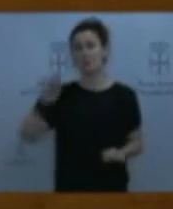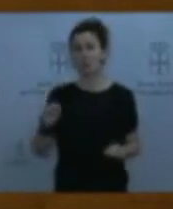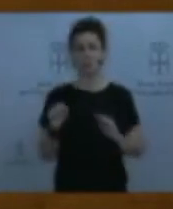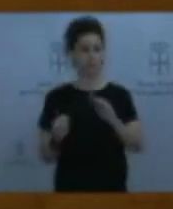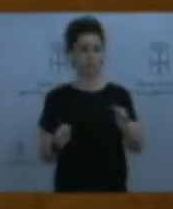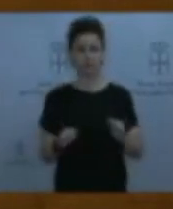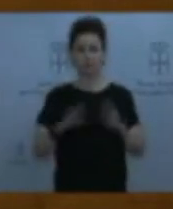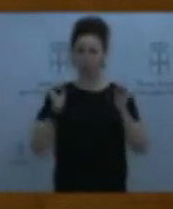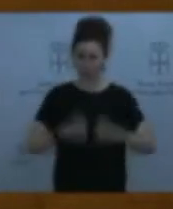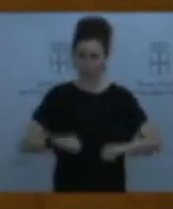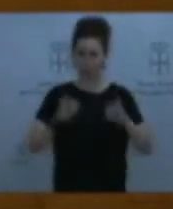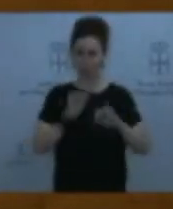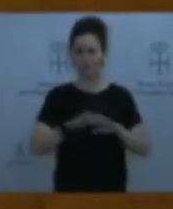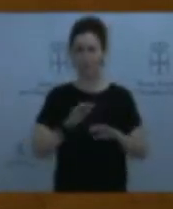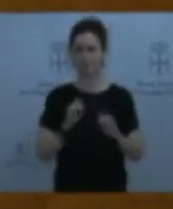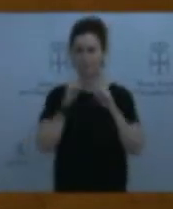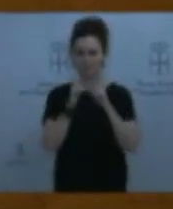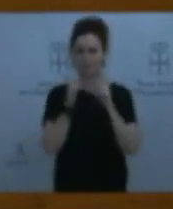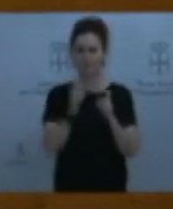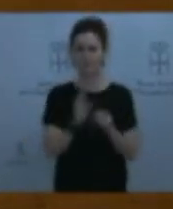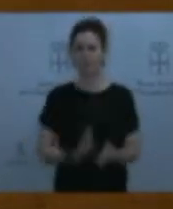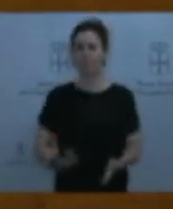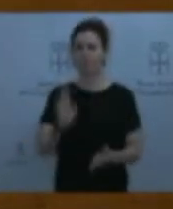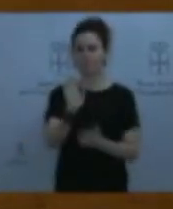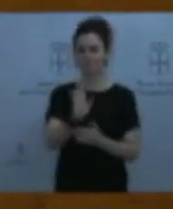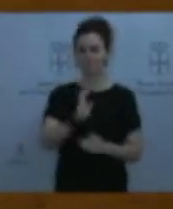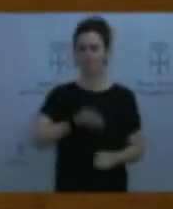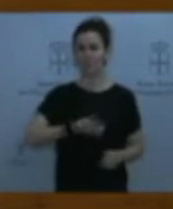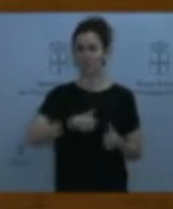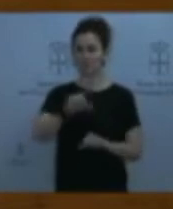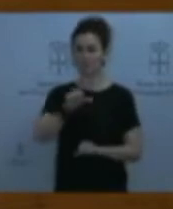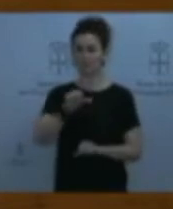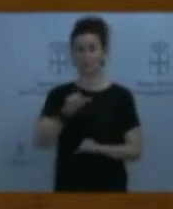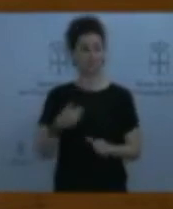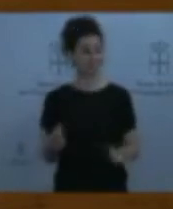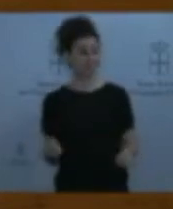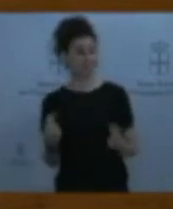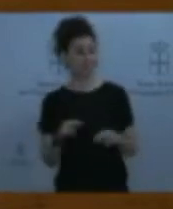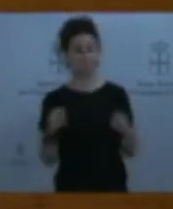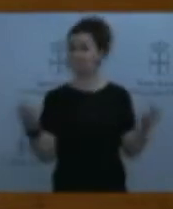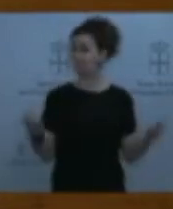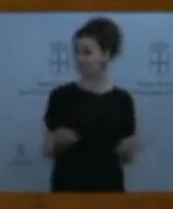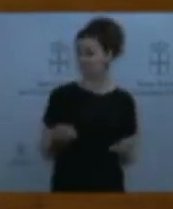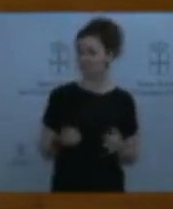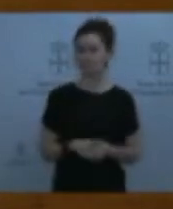acuerdo para ir para representar al Ayuntamiento de Gijón y lo que nos encontramos es